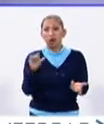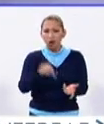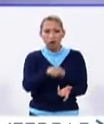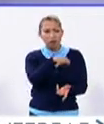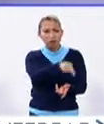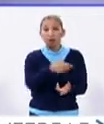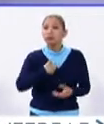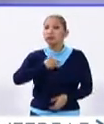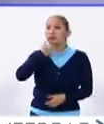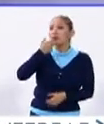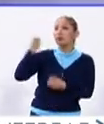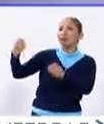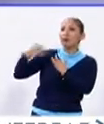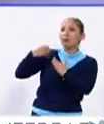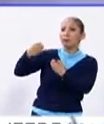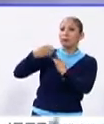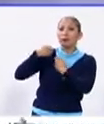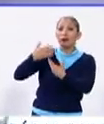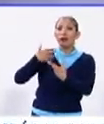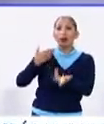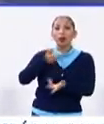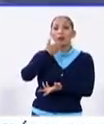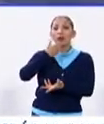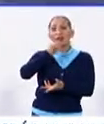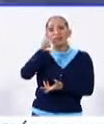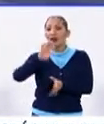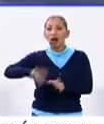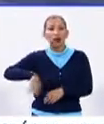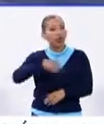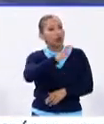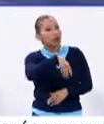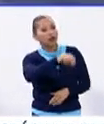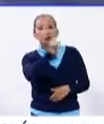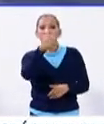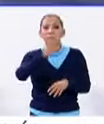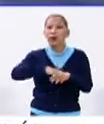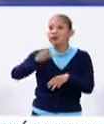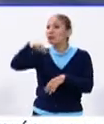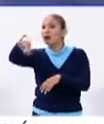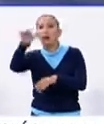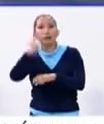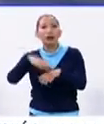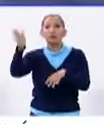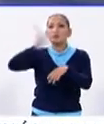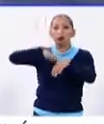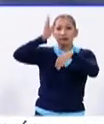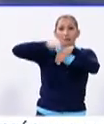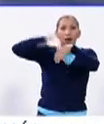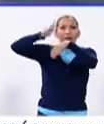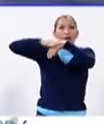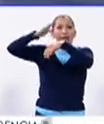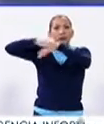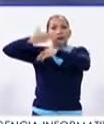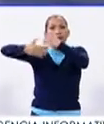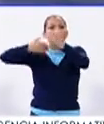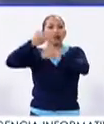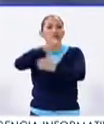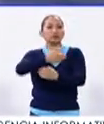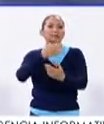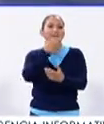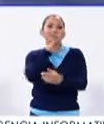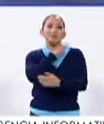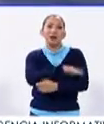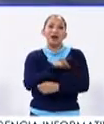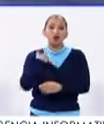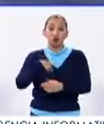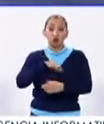inmediato que tan lo tiene que busca otra cosa, y busca otra cosa, y busca otra cosa. Entonces, todos esos procesos que